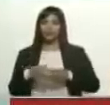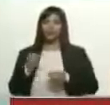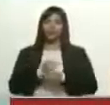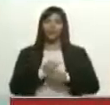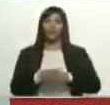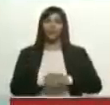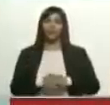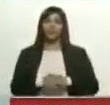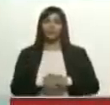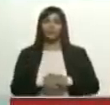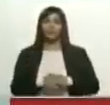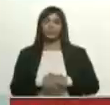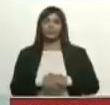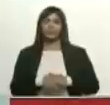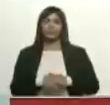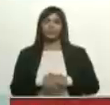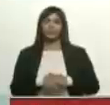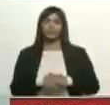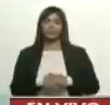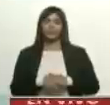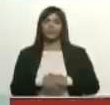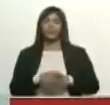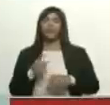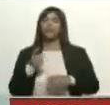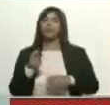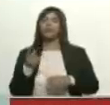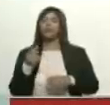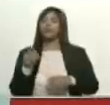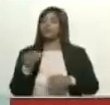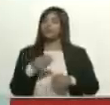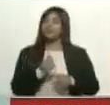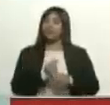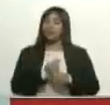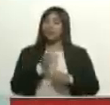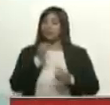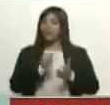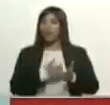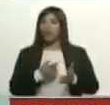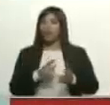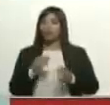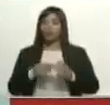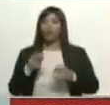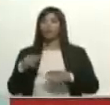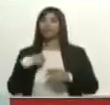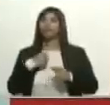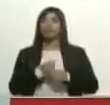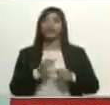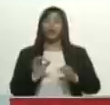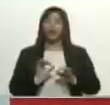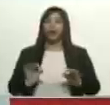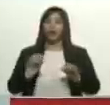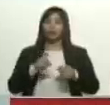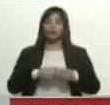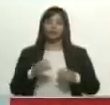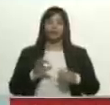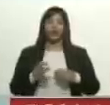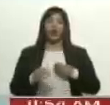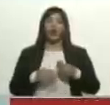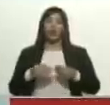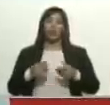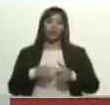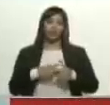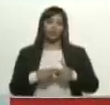trabajadores, si ni siquiera eran trabajadores, si estaban cesantes de toda empresa pública o privada, ¿cómo